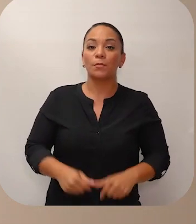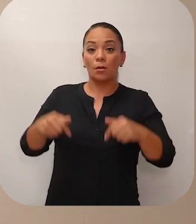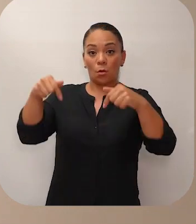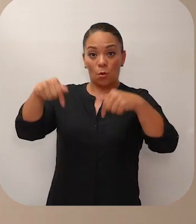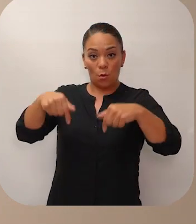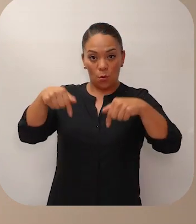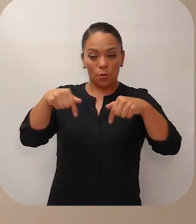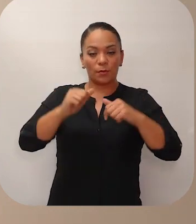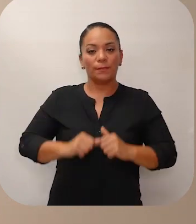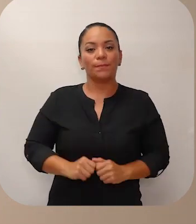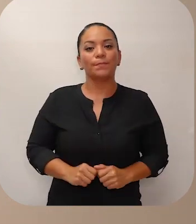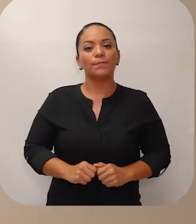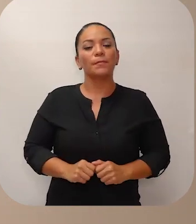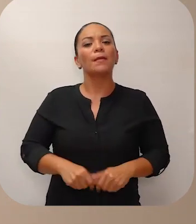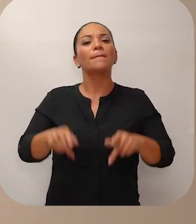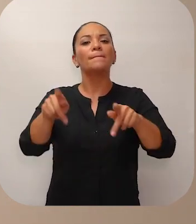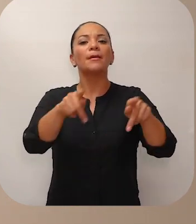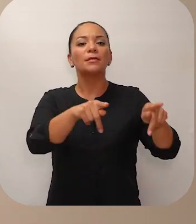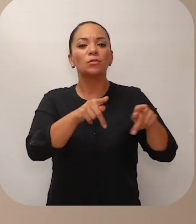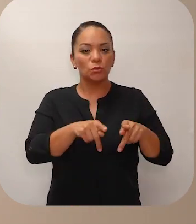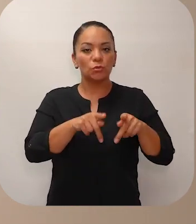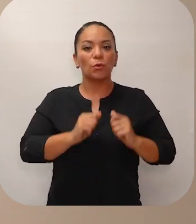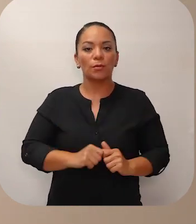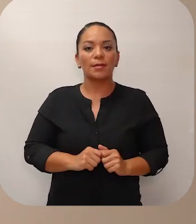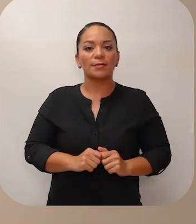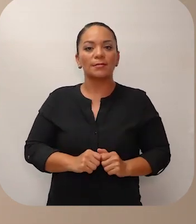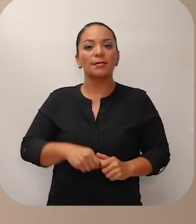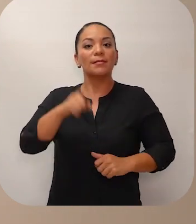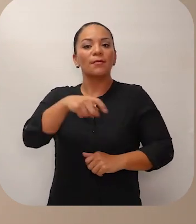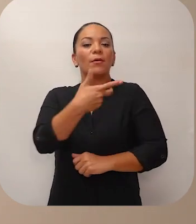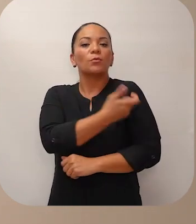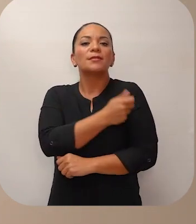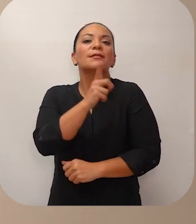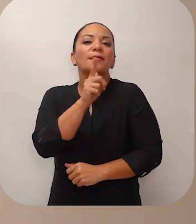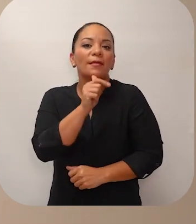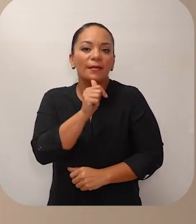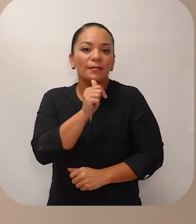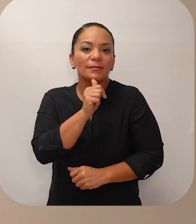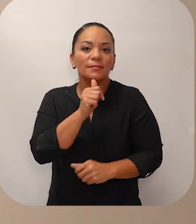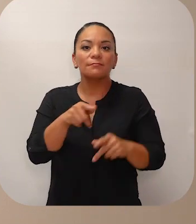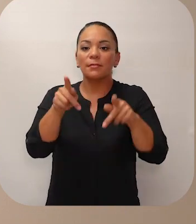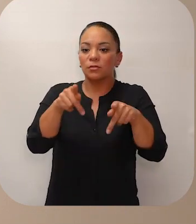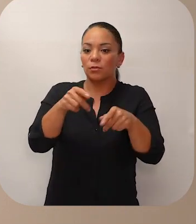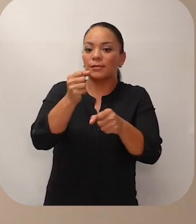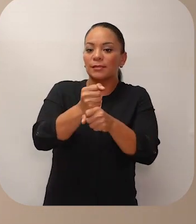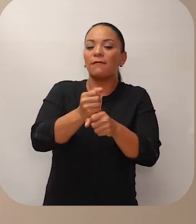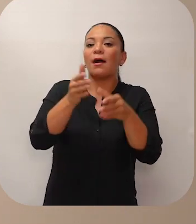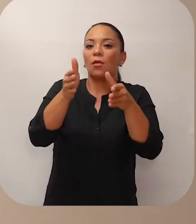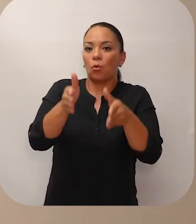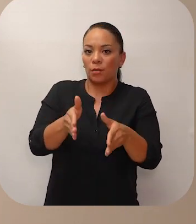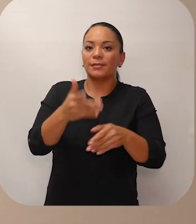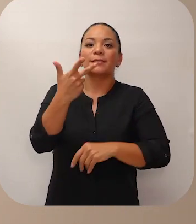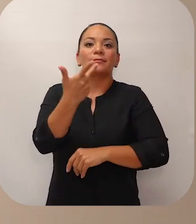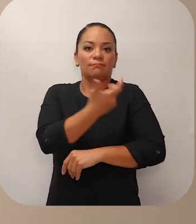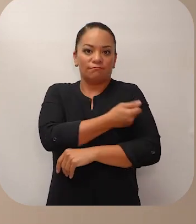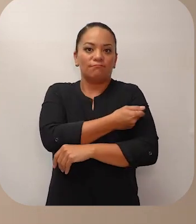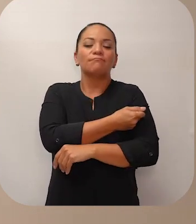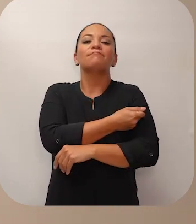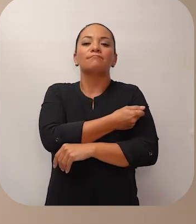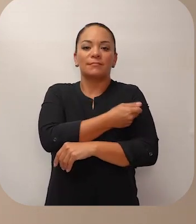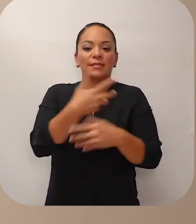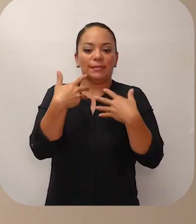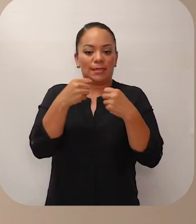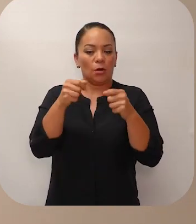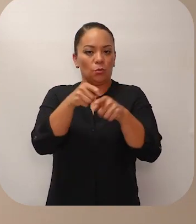hoy las personas que tienen que vacunarse Quiénes son los trabajadores de salud de la primera